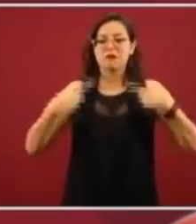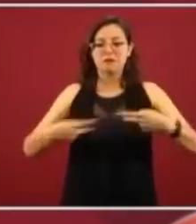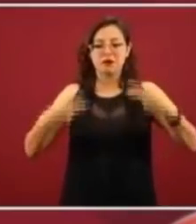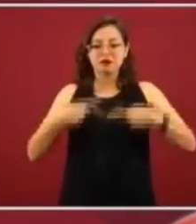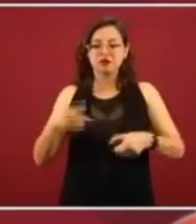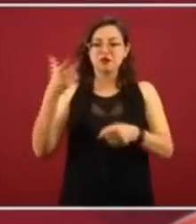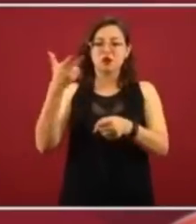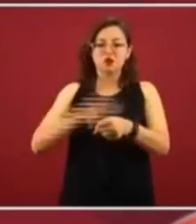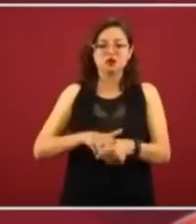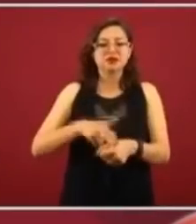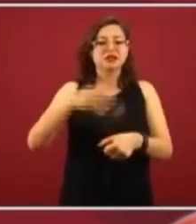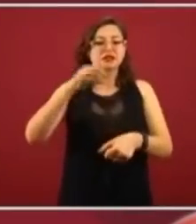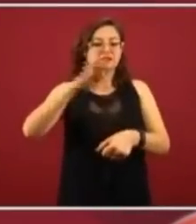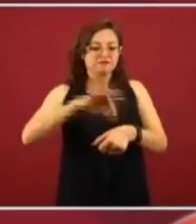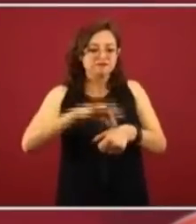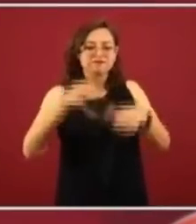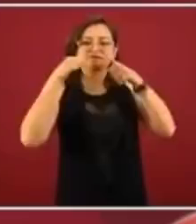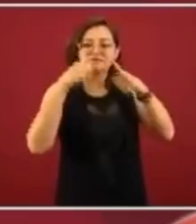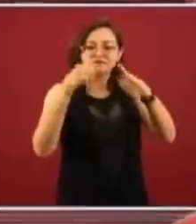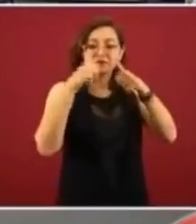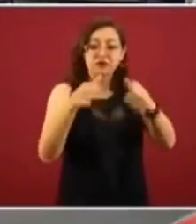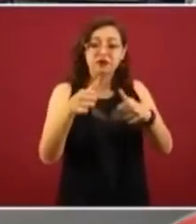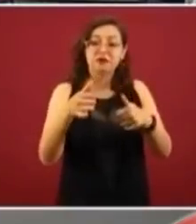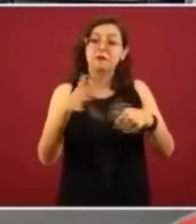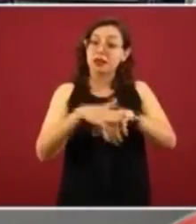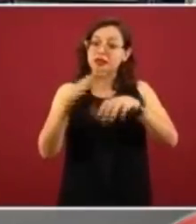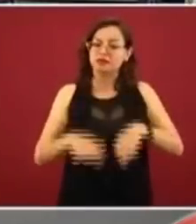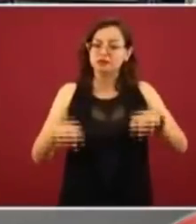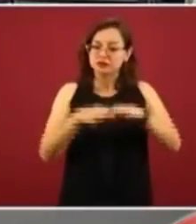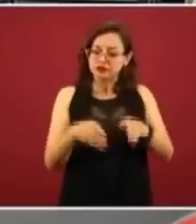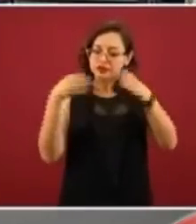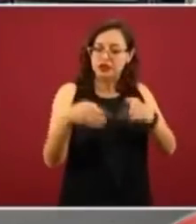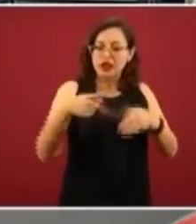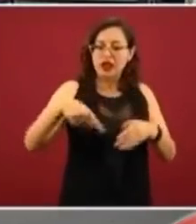enfermas, sobre todo las críticamente enfermas. Presidente.